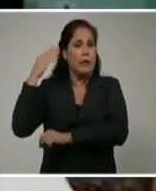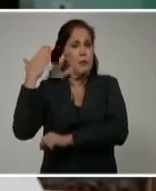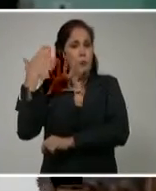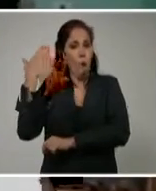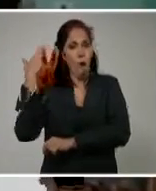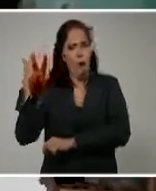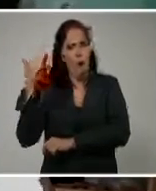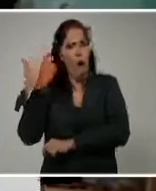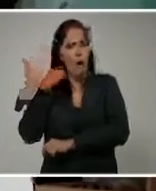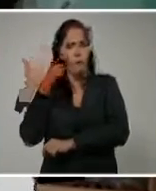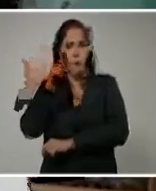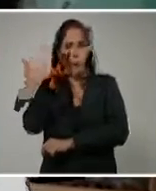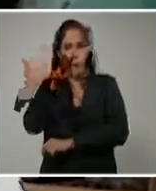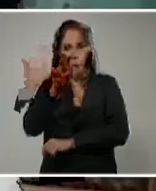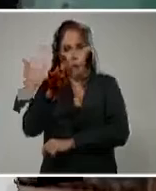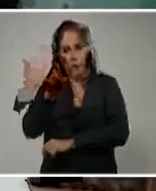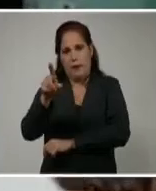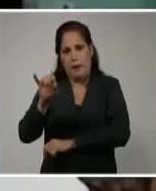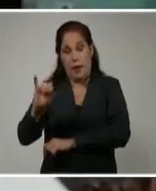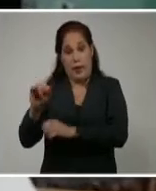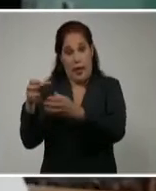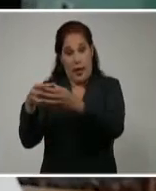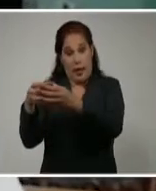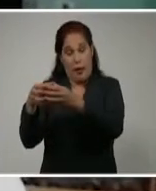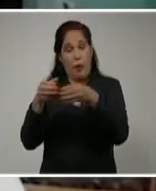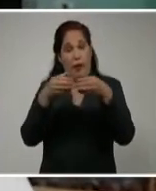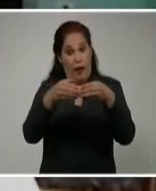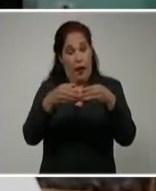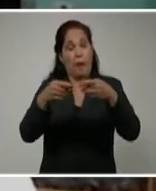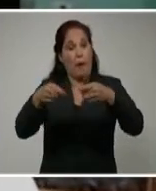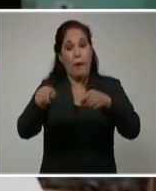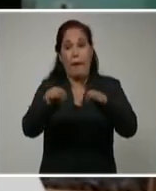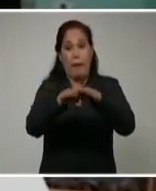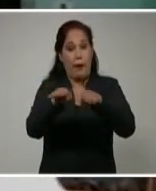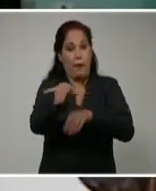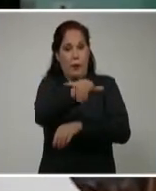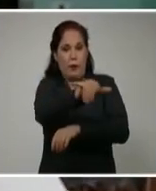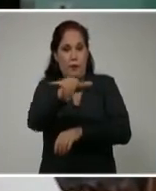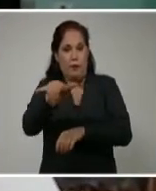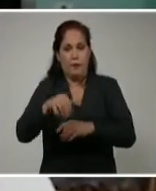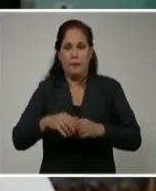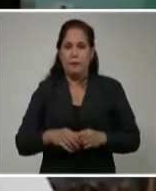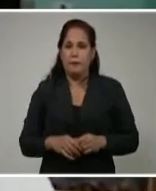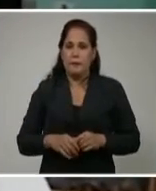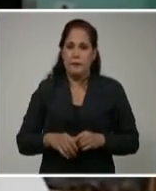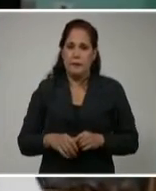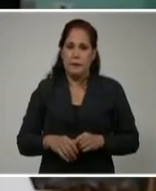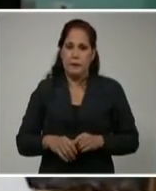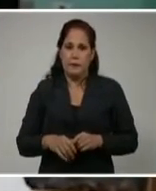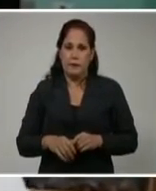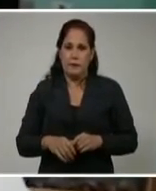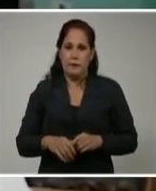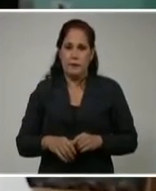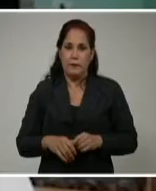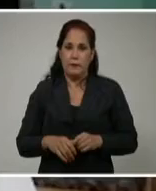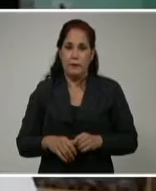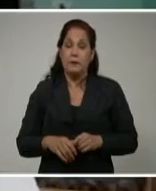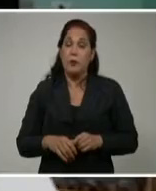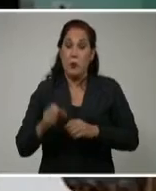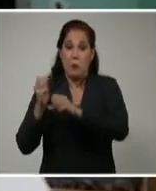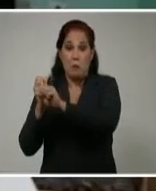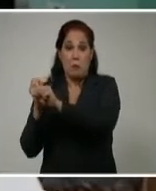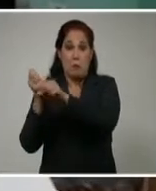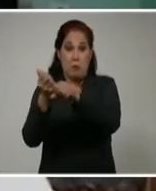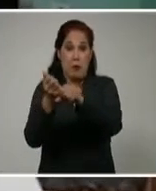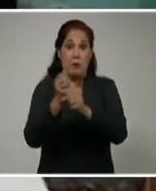año 2017, cuando el equipo granmense se impuso en esa oportunidad 7 carreras por 3. De manera general, son dos lanzadores